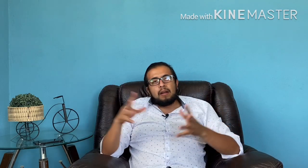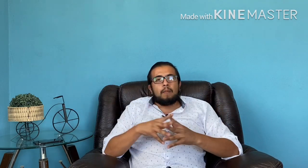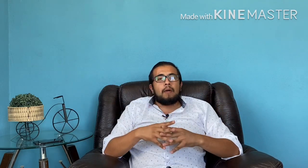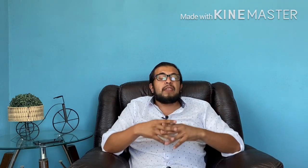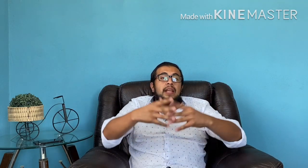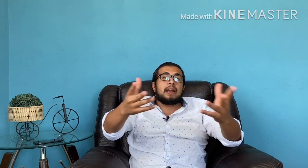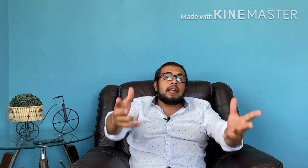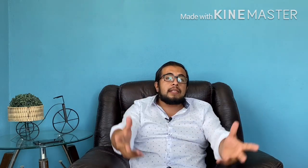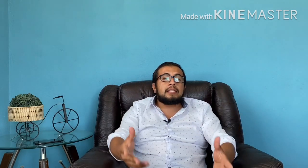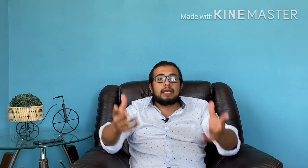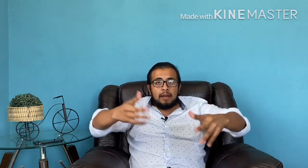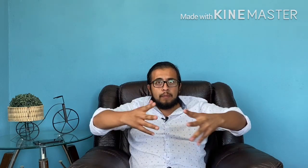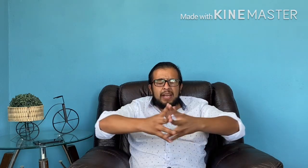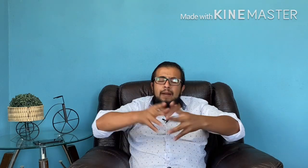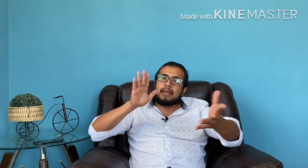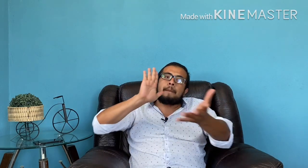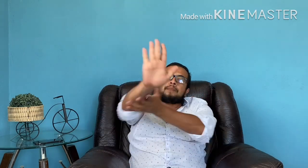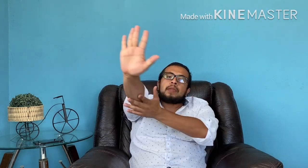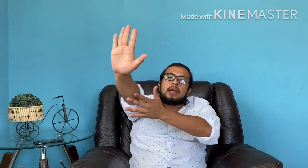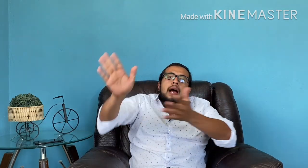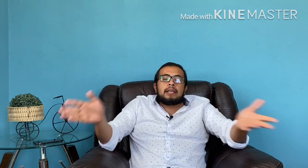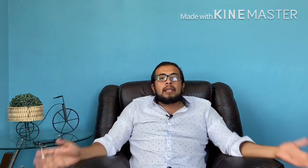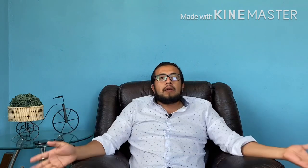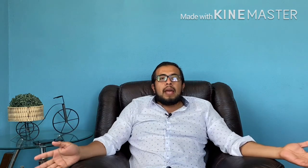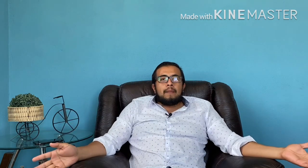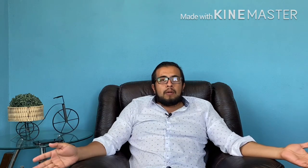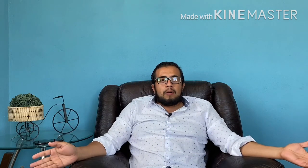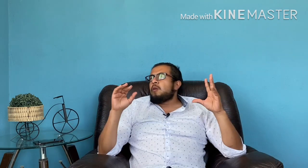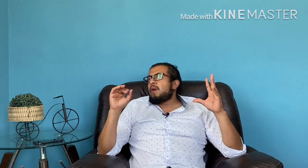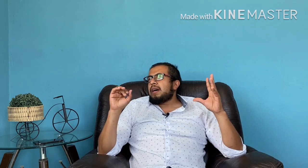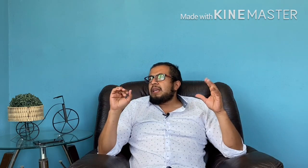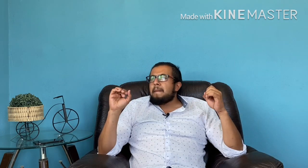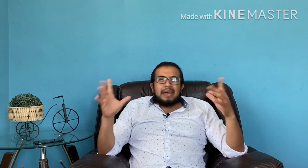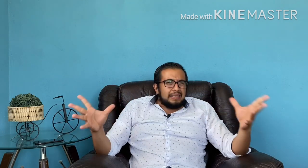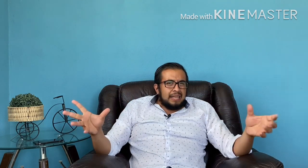permitir el home office. La realidad es que si te quieren obligar, mira, ahí está lo de AMLO.